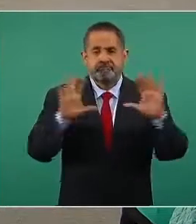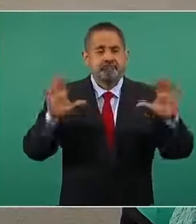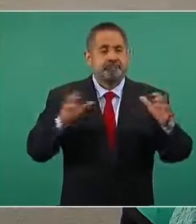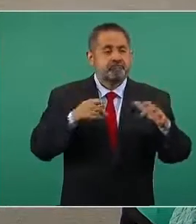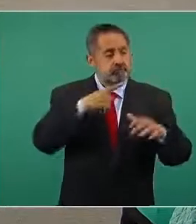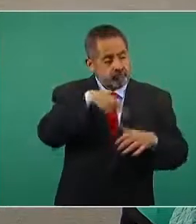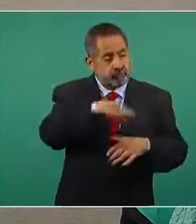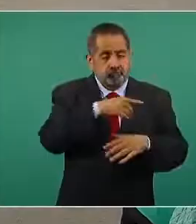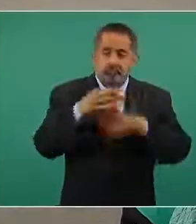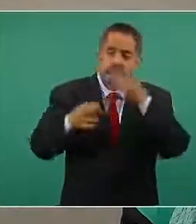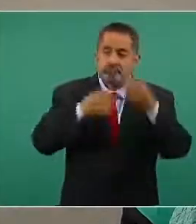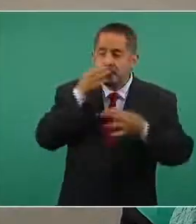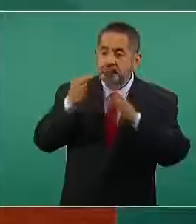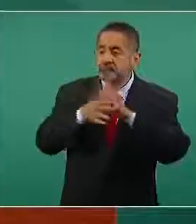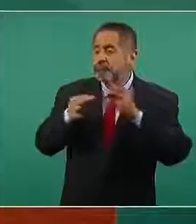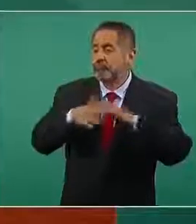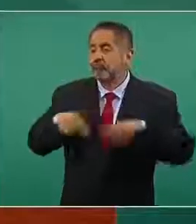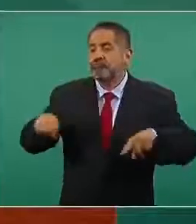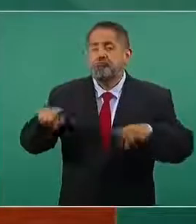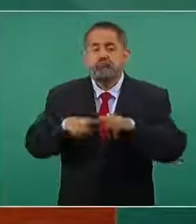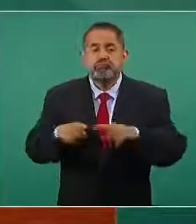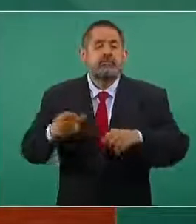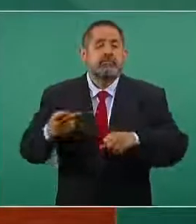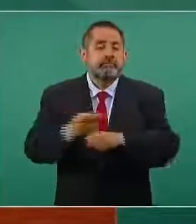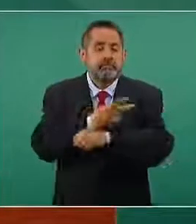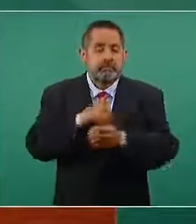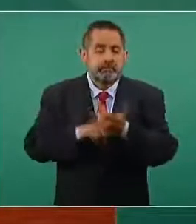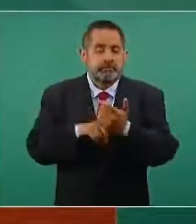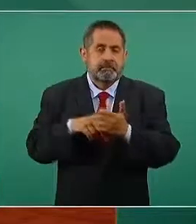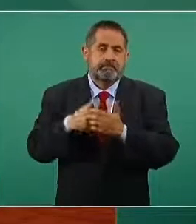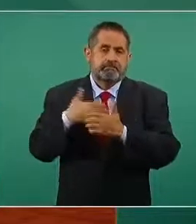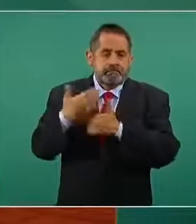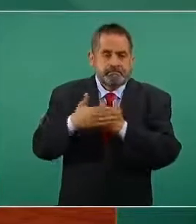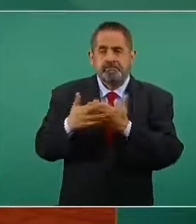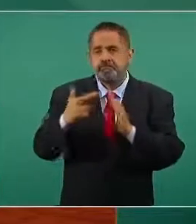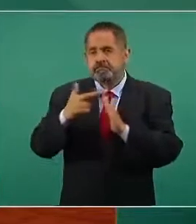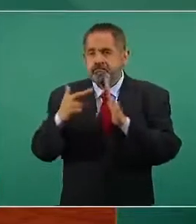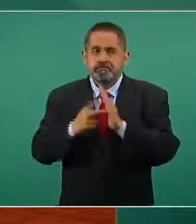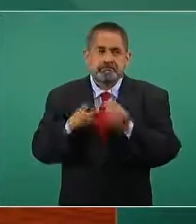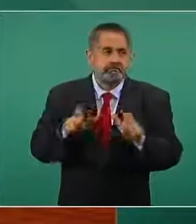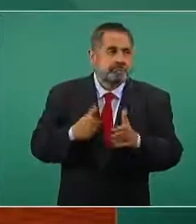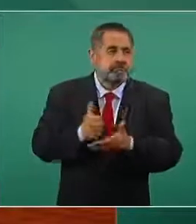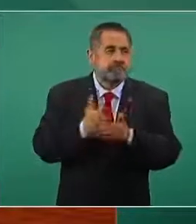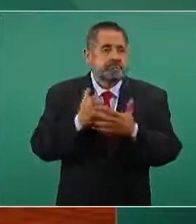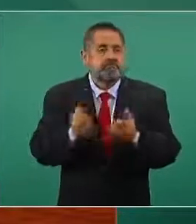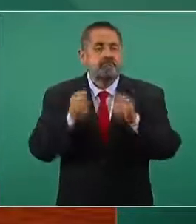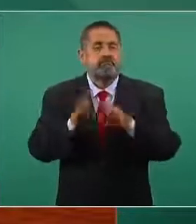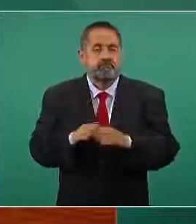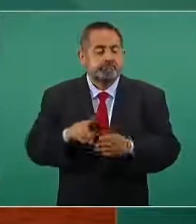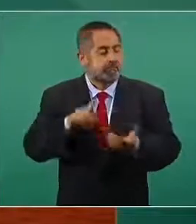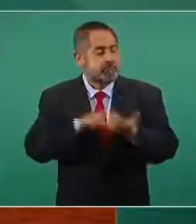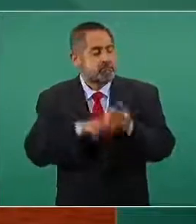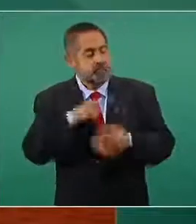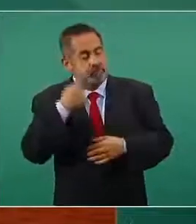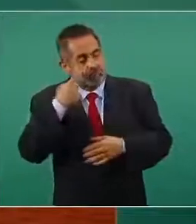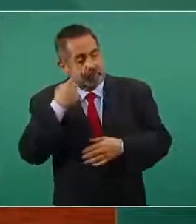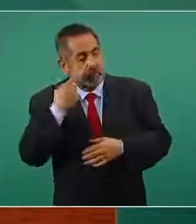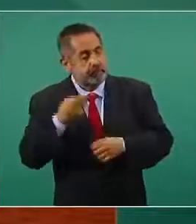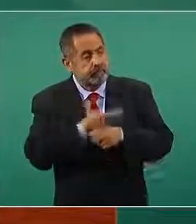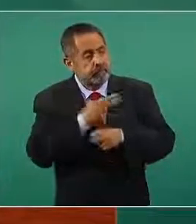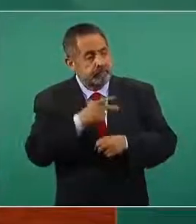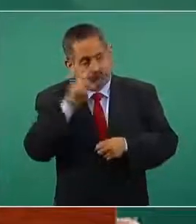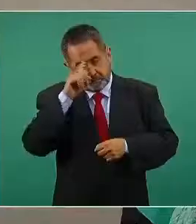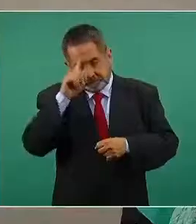informar a los afectados cómo se determinaron las medidas ambientales y para escuchar sus preocupaciones y